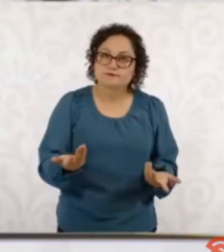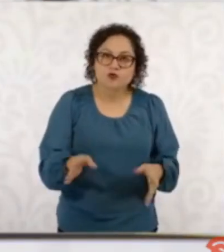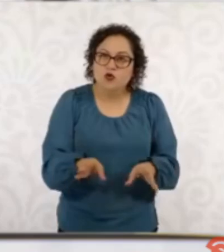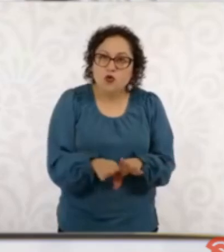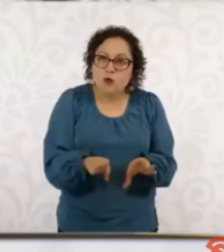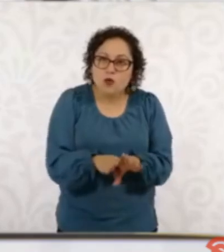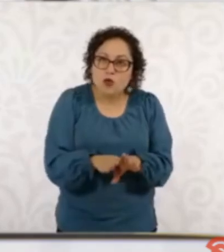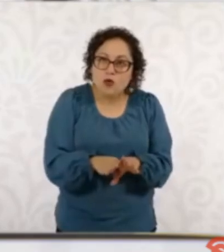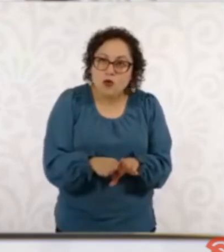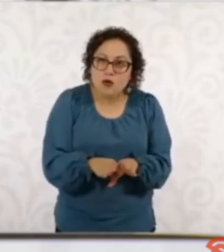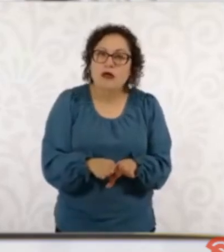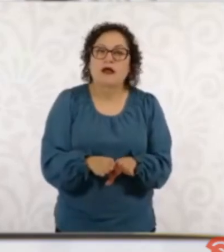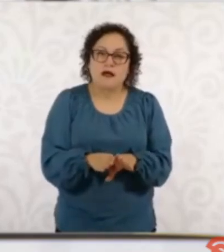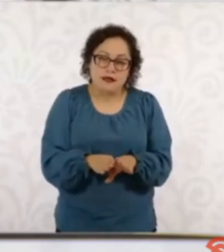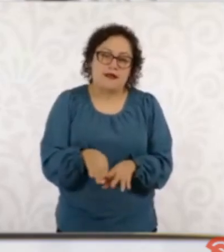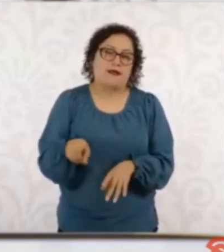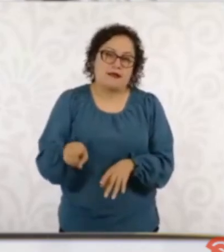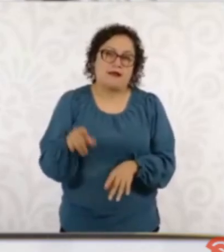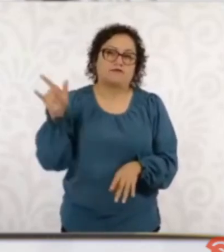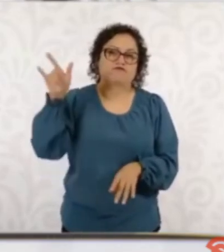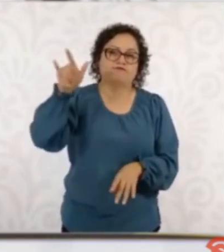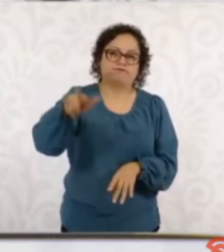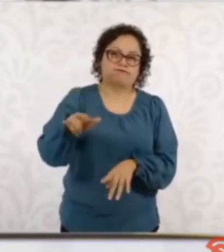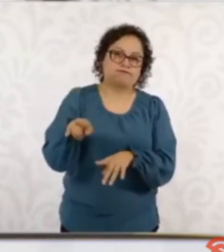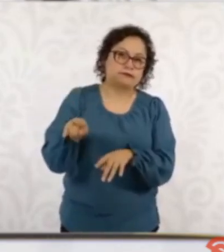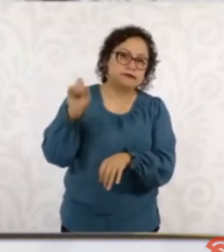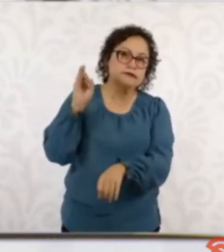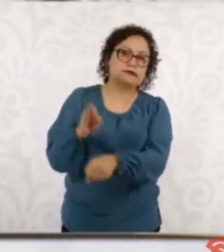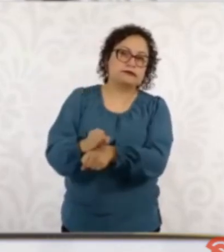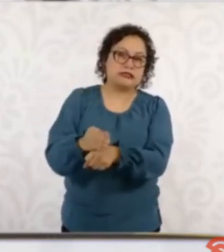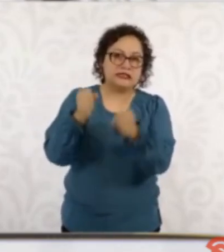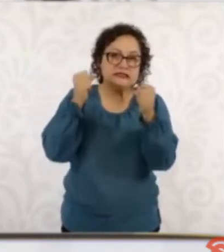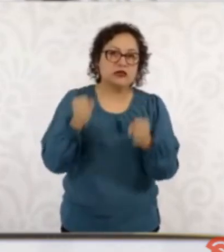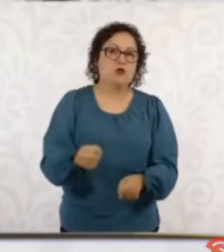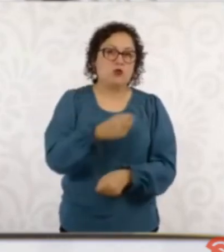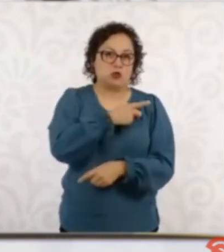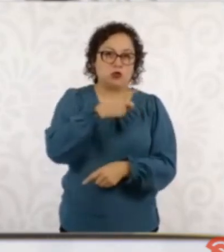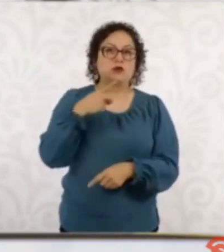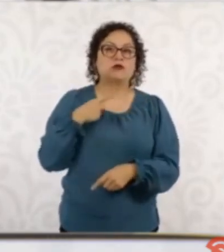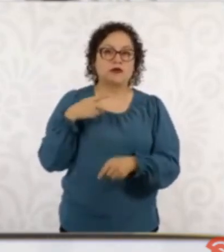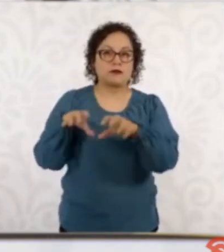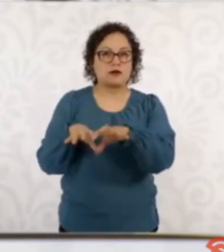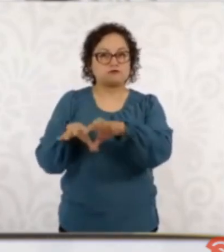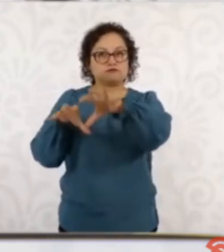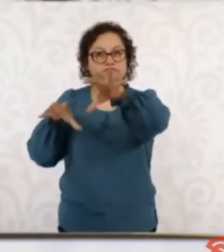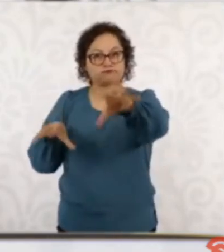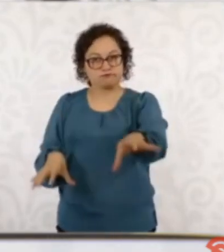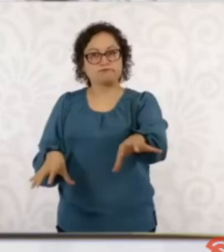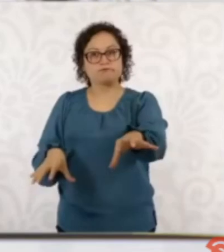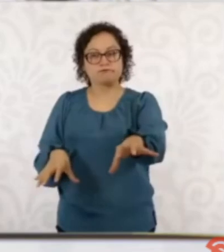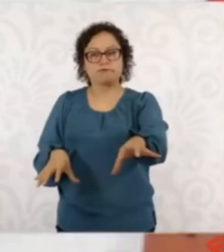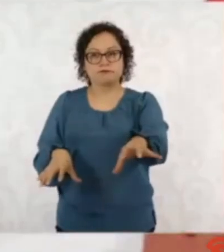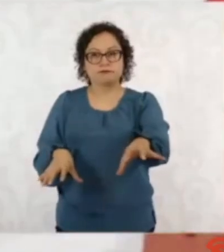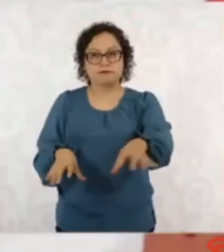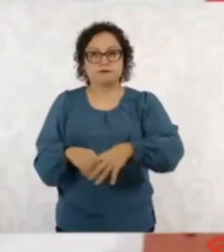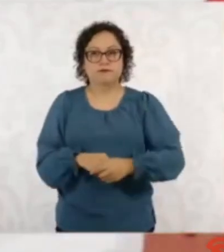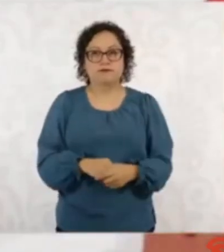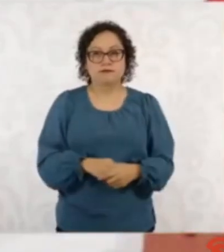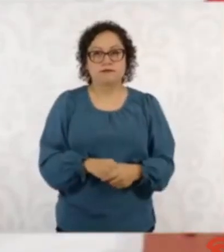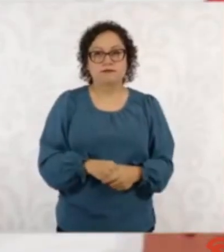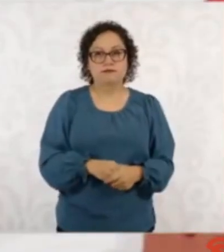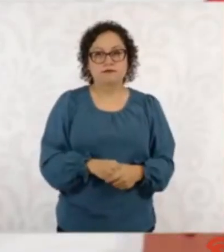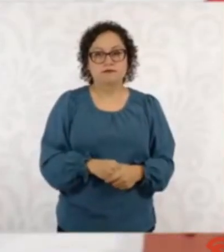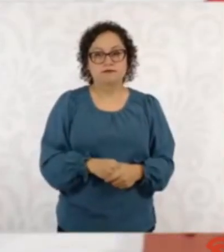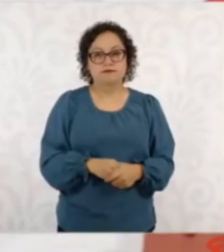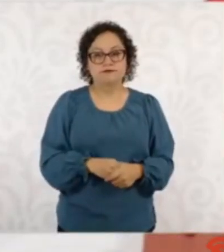la seguridad de los viajeros y la necesidad de utilizar el aeropuerto que ya estaba